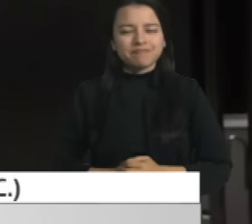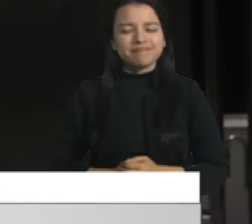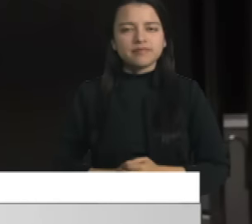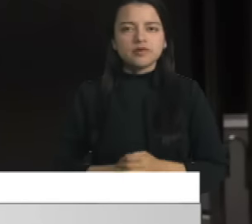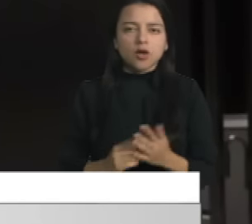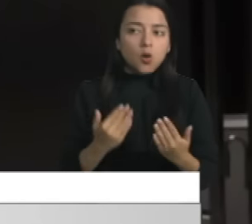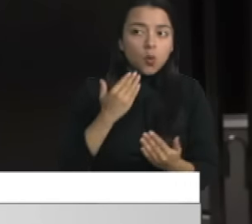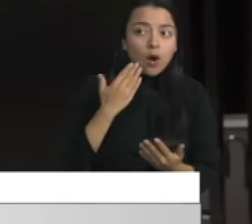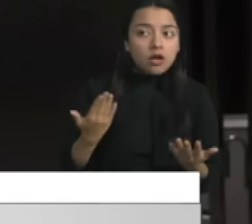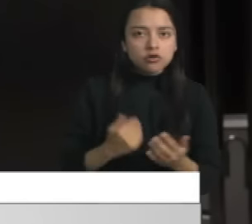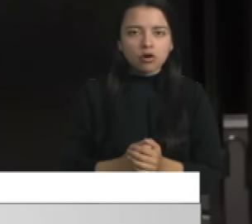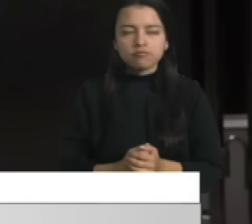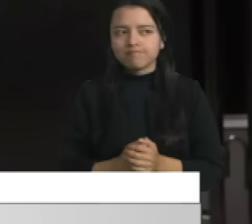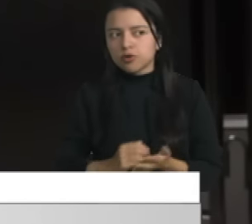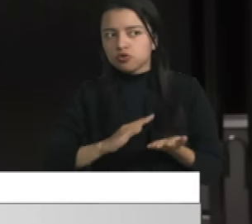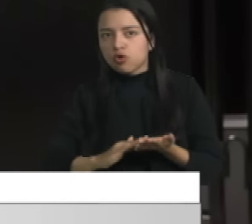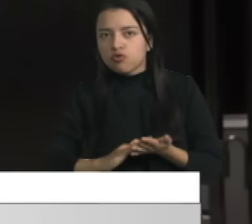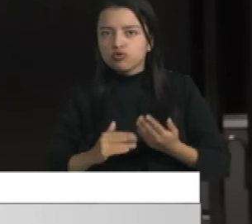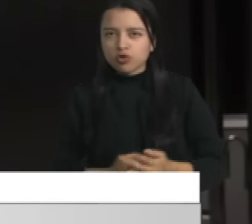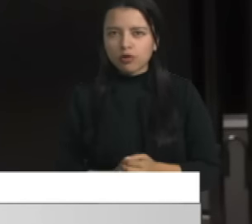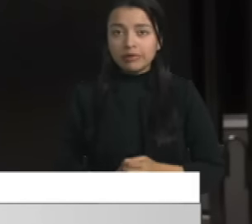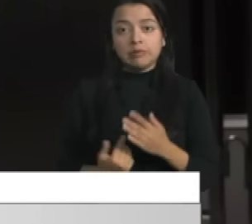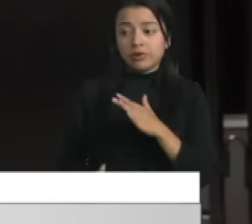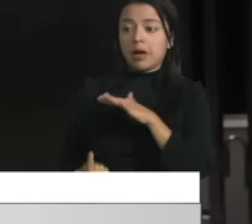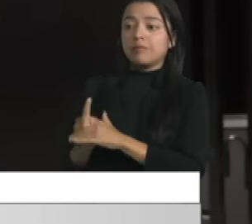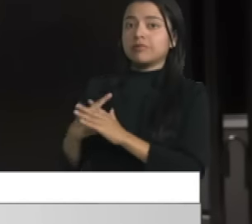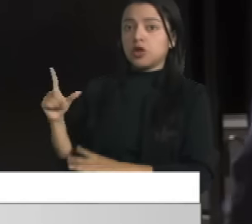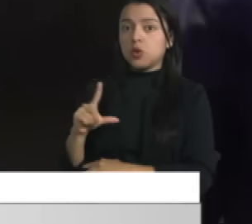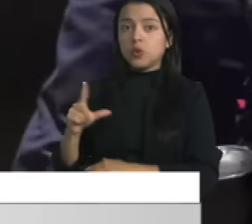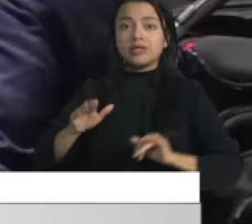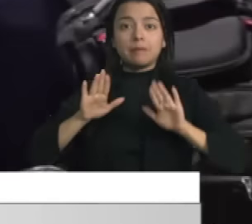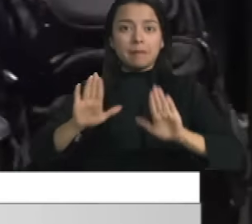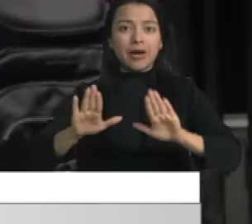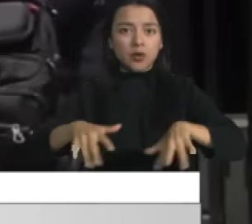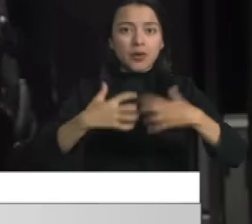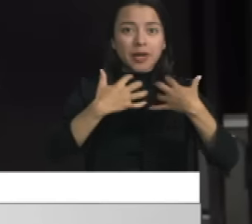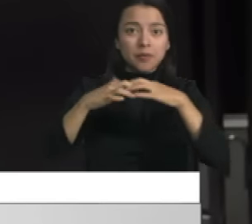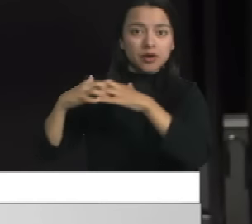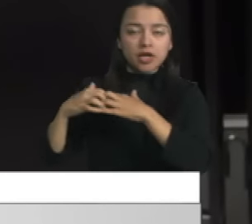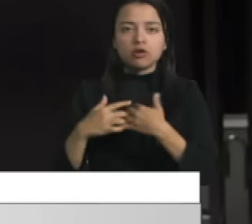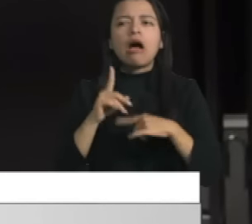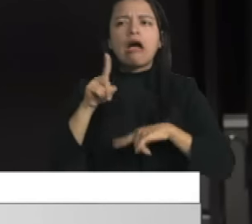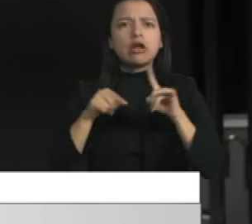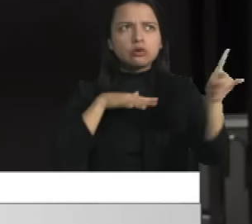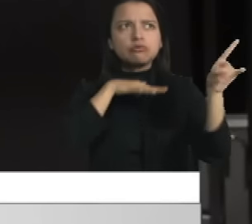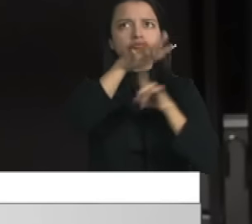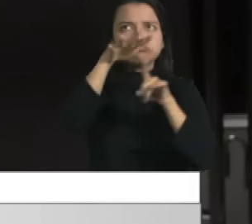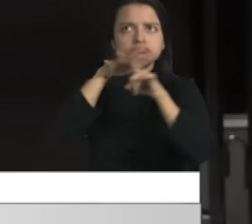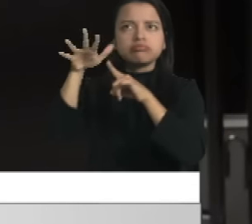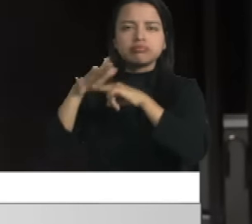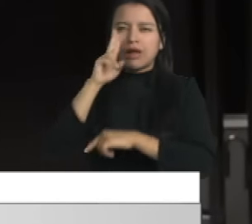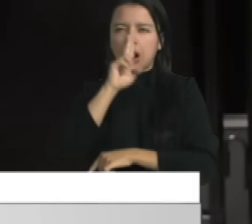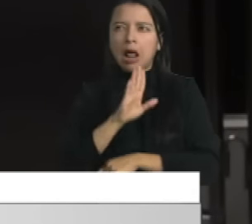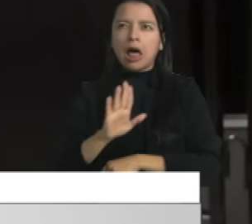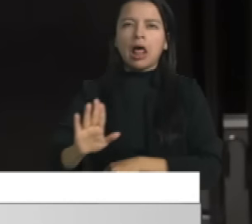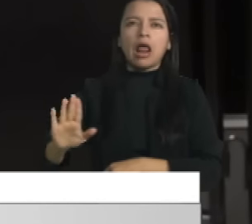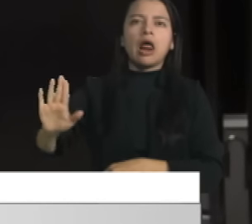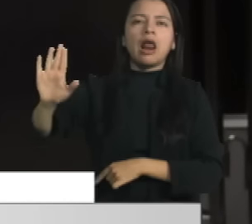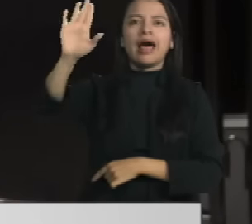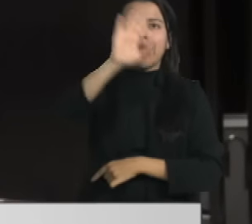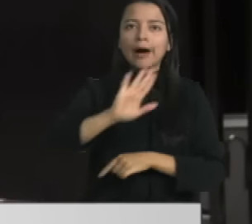semana y que ya está generando grandes afectaciones no solo a los ciudadanos de Bogotá y las otras regiones donde se están registrando